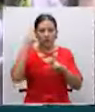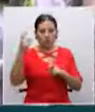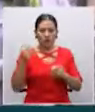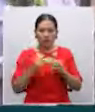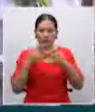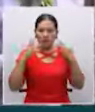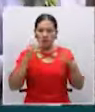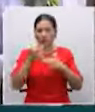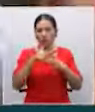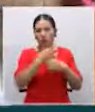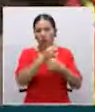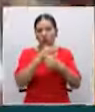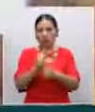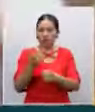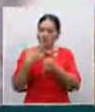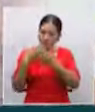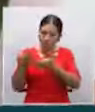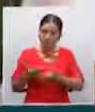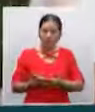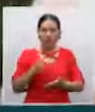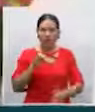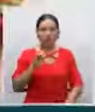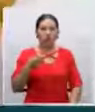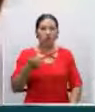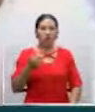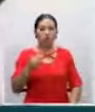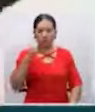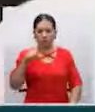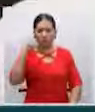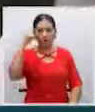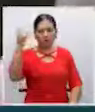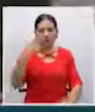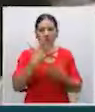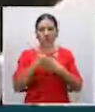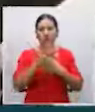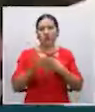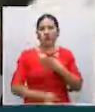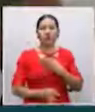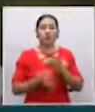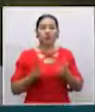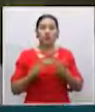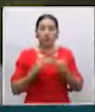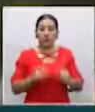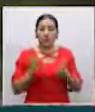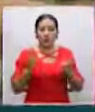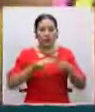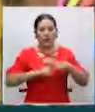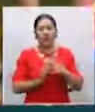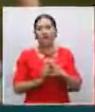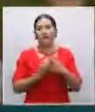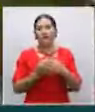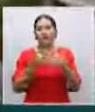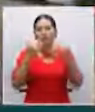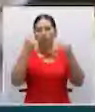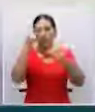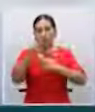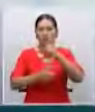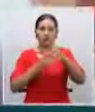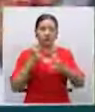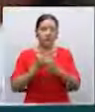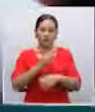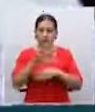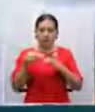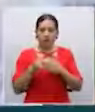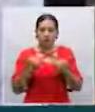Así que bienvenido a Johan por cumplir uno de sus sueños. Y bueno, creo que esto marca el inicio de una feria que nos tiene que